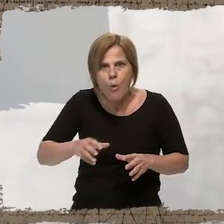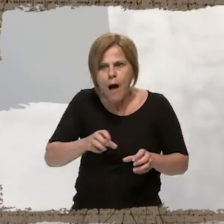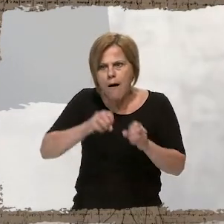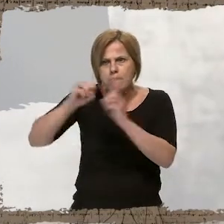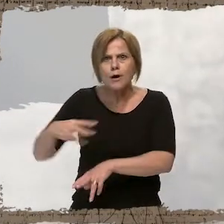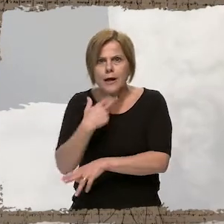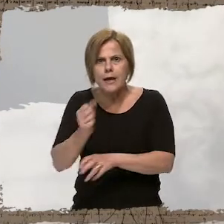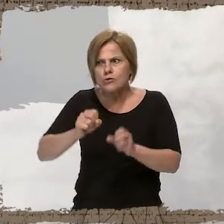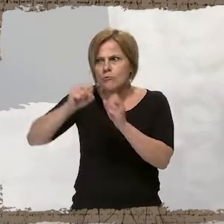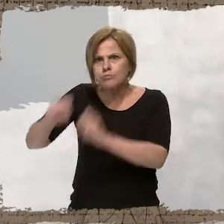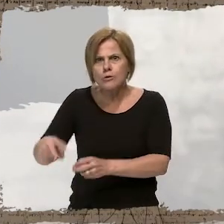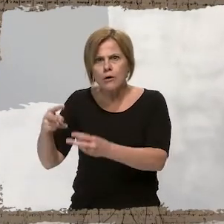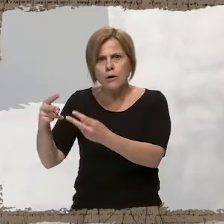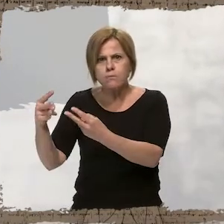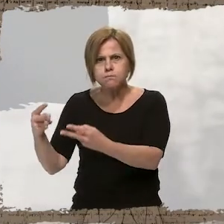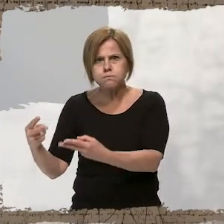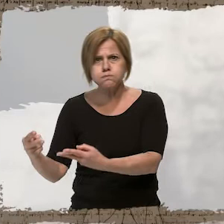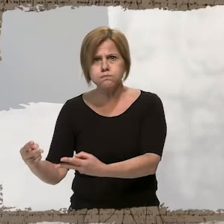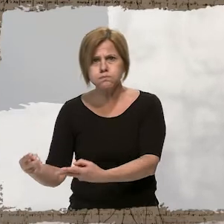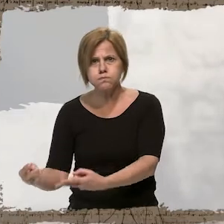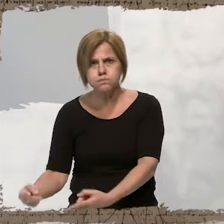pero a sus hijos